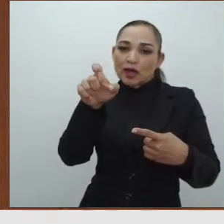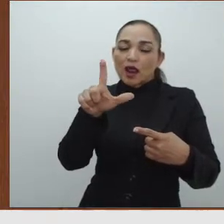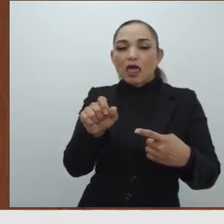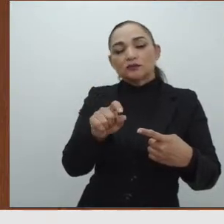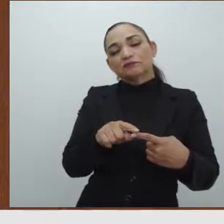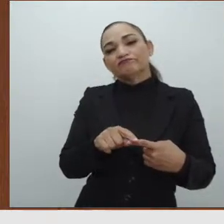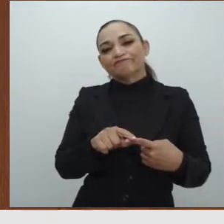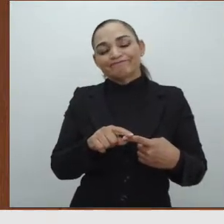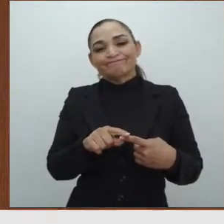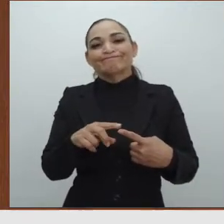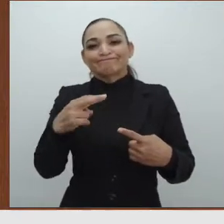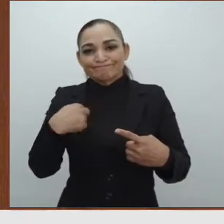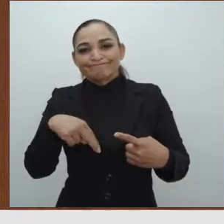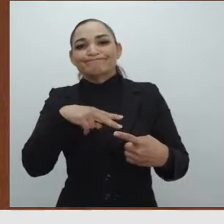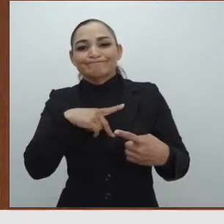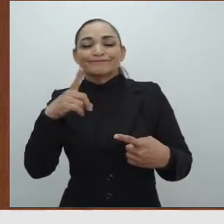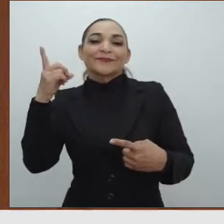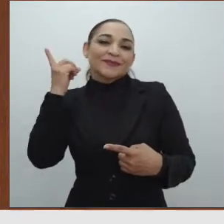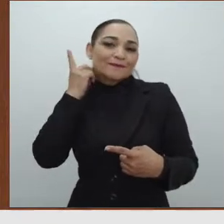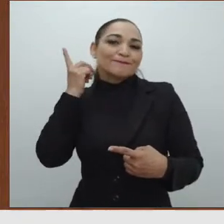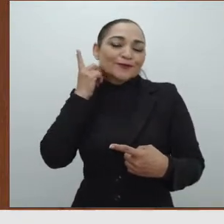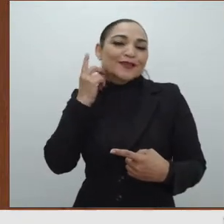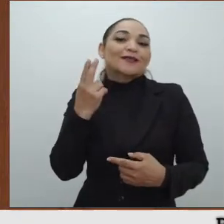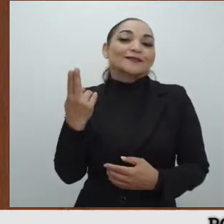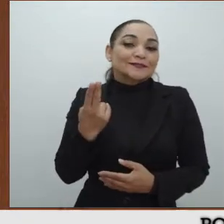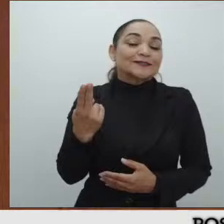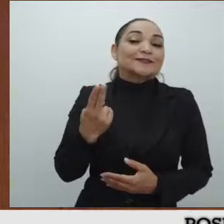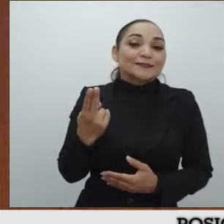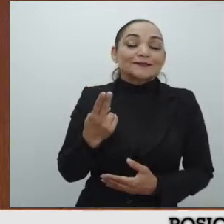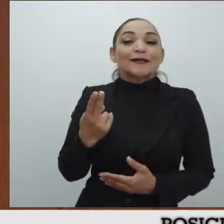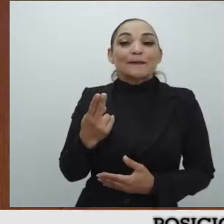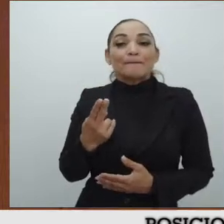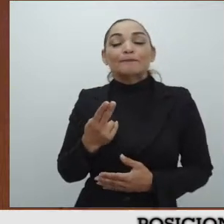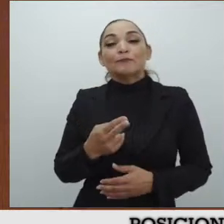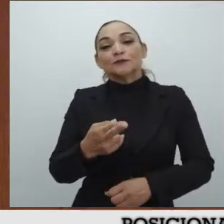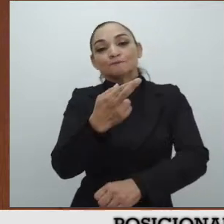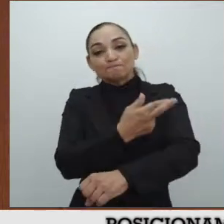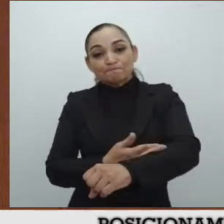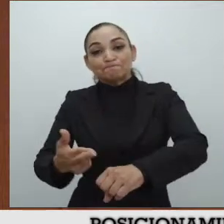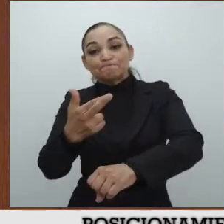nosotros, los diputados, acercando a las autoridades las necesidades que hay